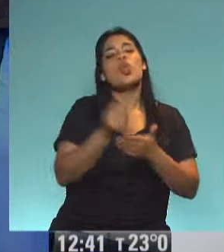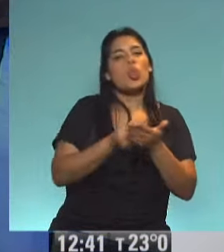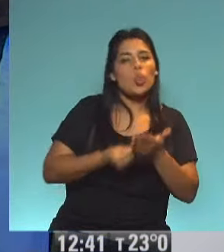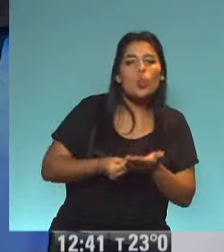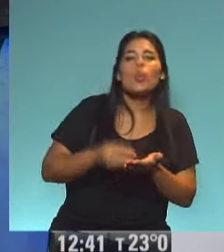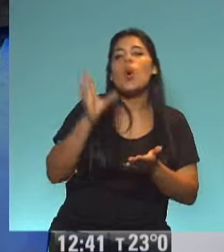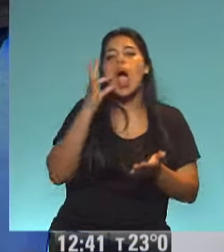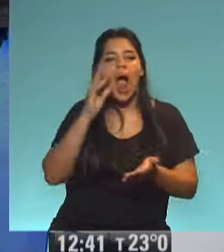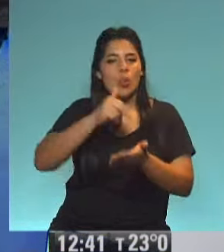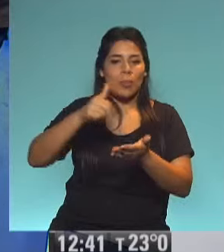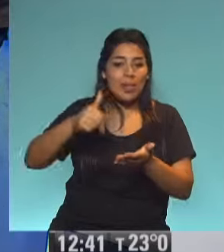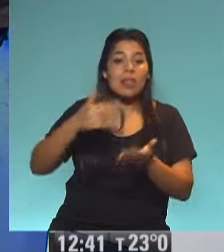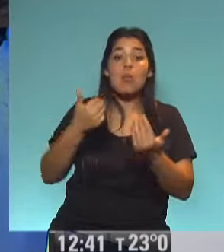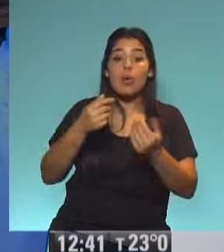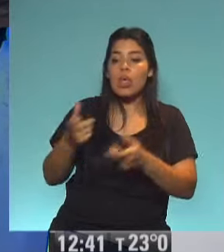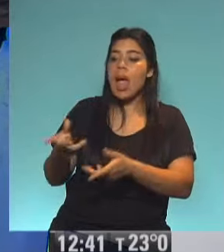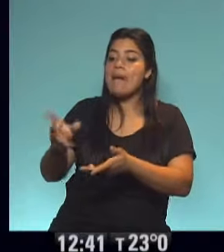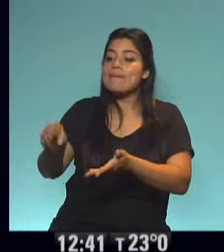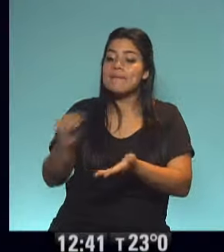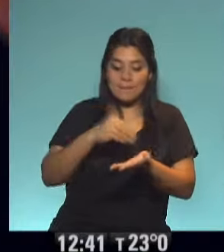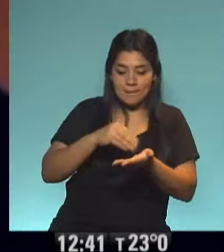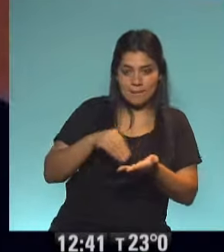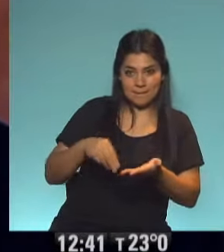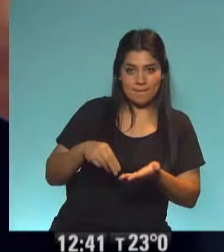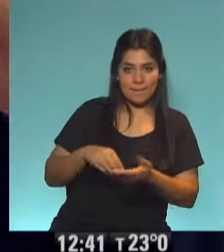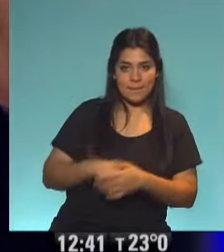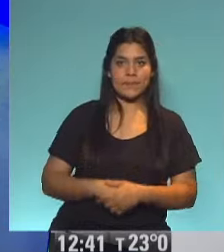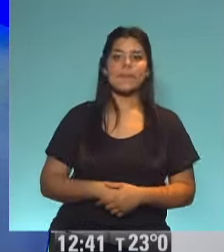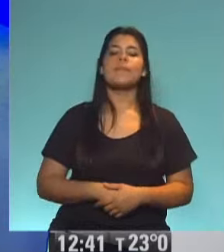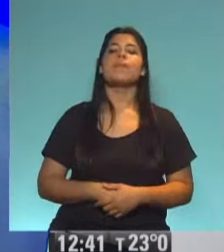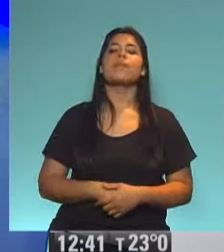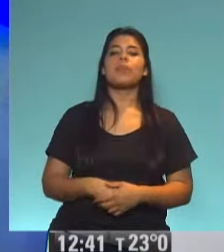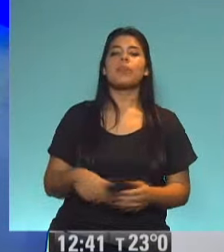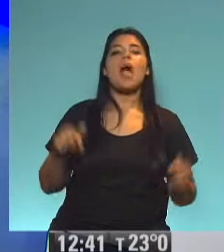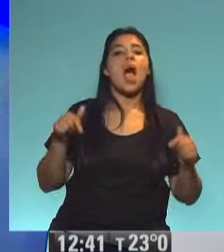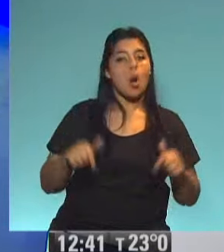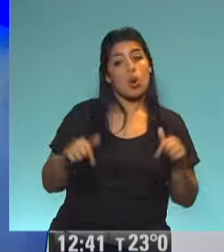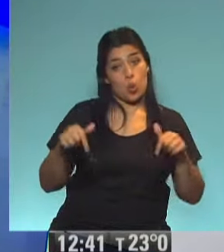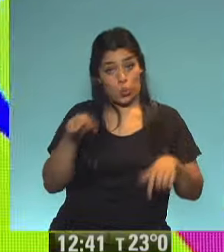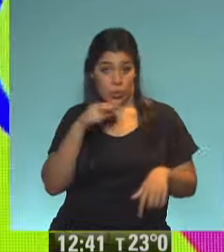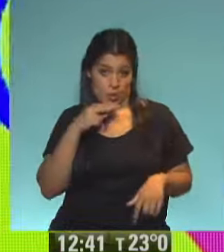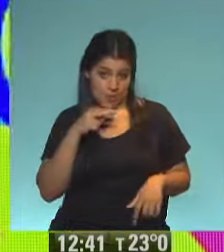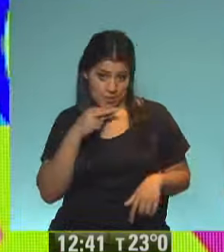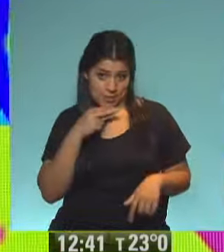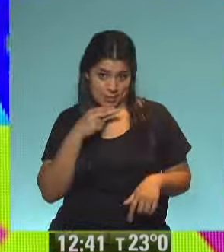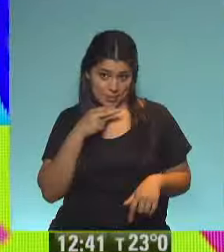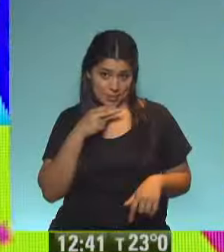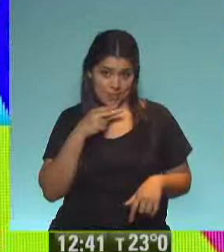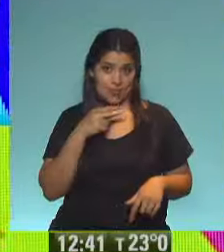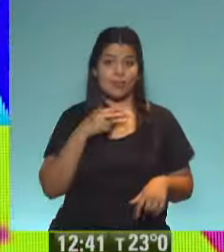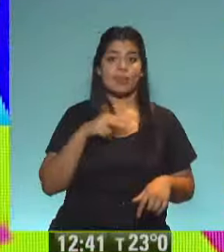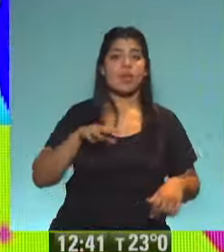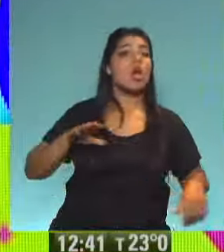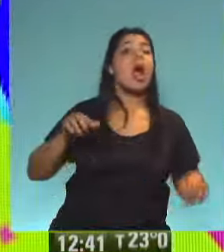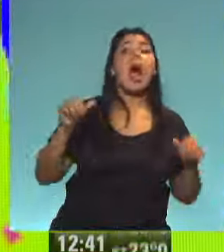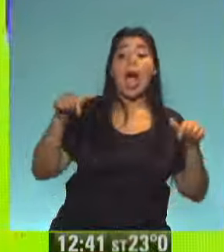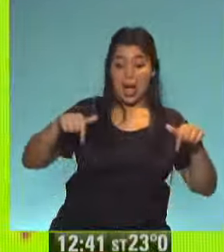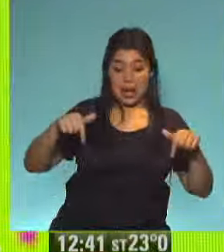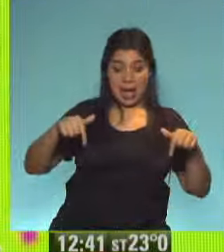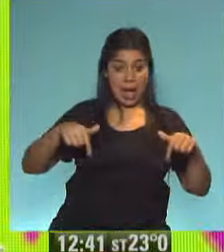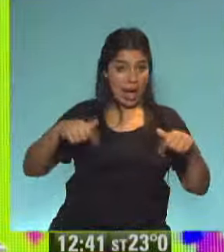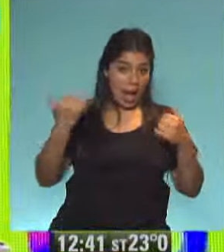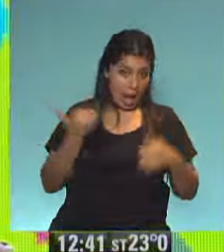¿no? Representamos a alguna persona, los tenemos. Ahora, ya que es viernes, ya que los tenemos acá,